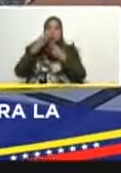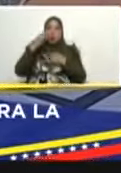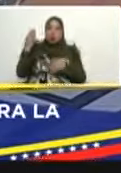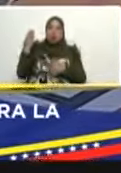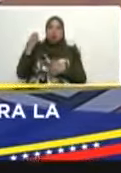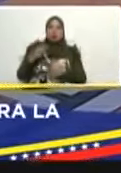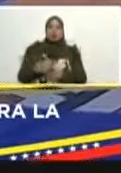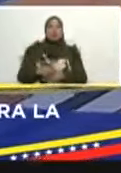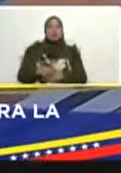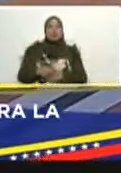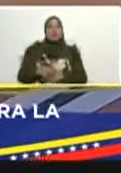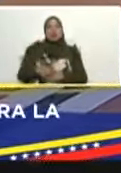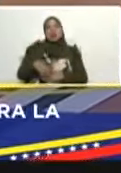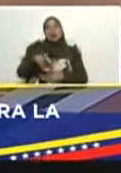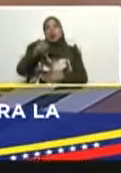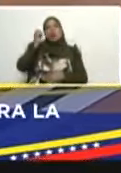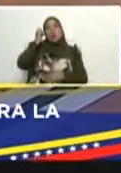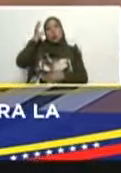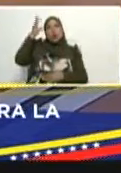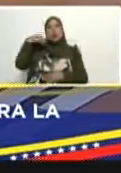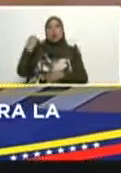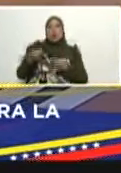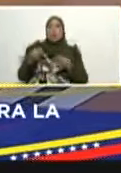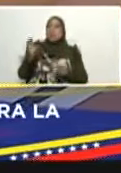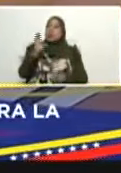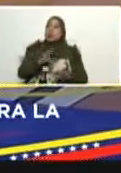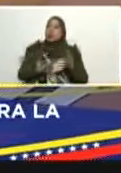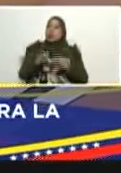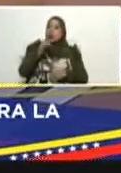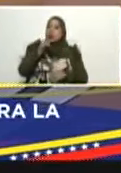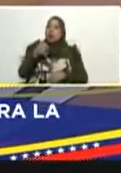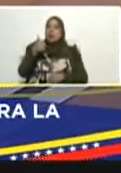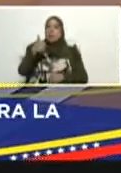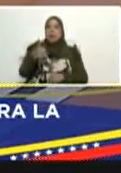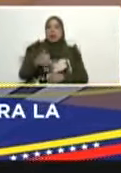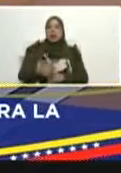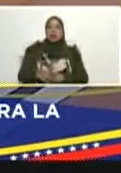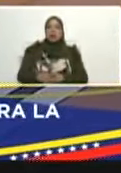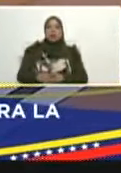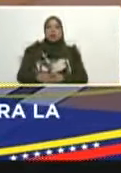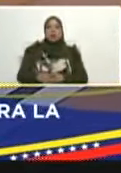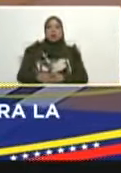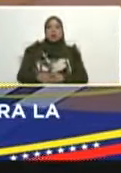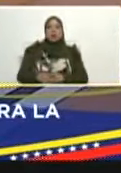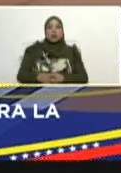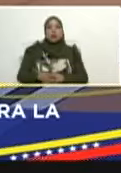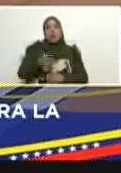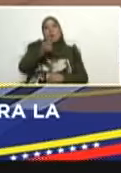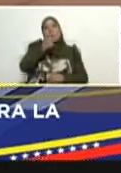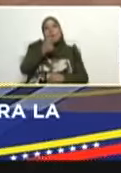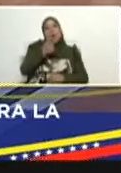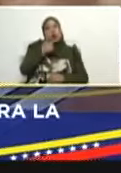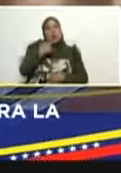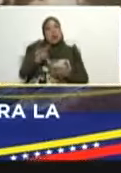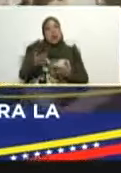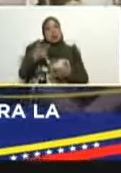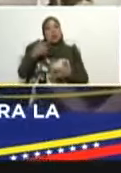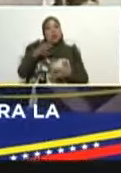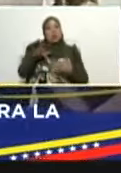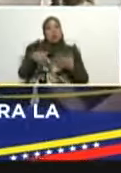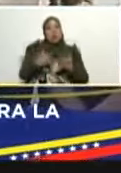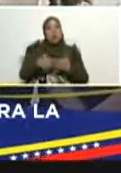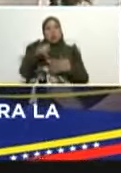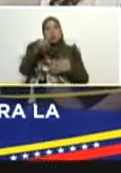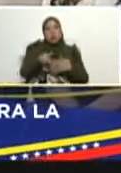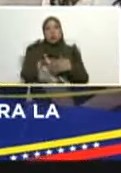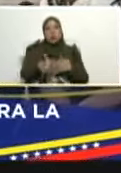¿Y cómo te sientes como integrante del semillero científico? Muy bien. ¿Y qué opinas de este centro hermoso que está entregando hoy el